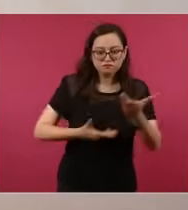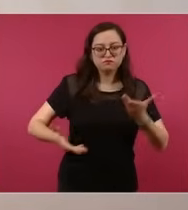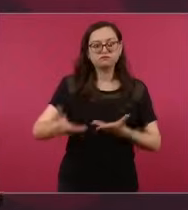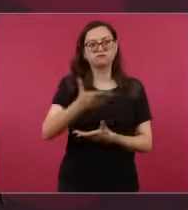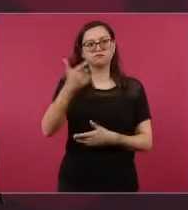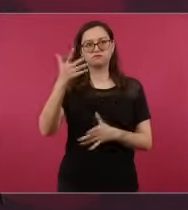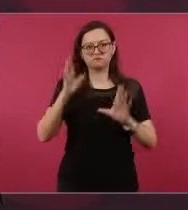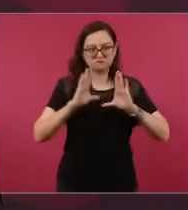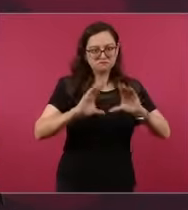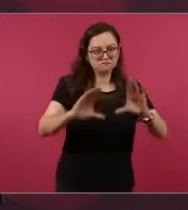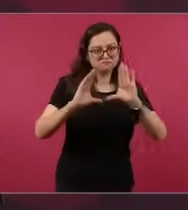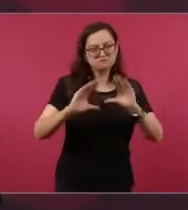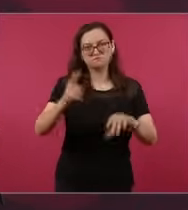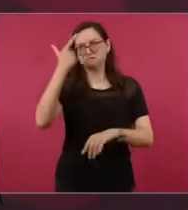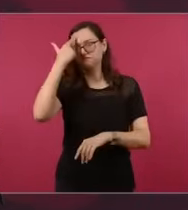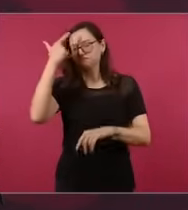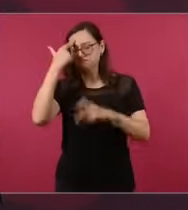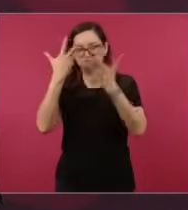revolución de las conciencias